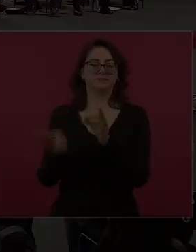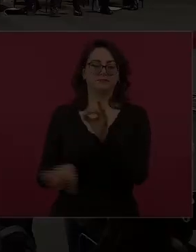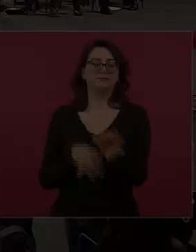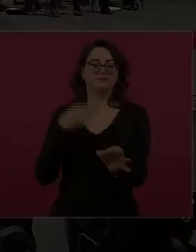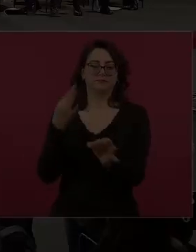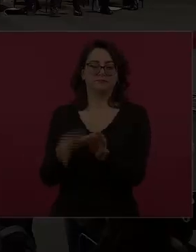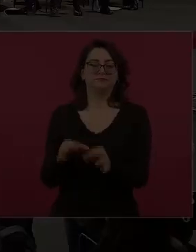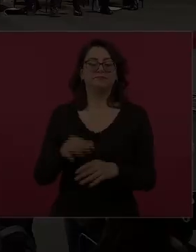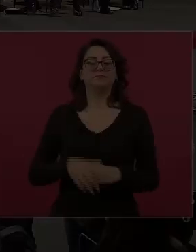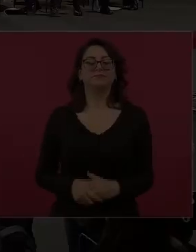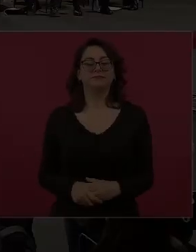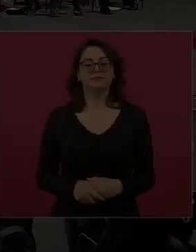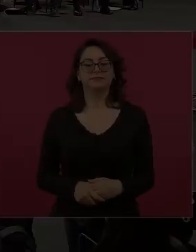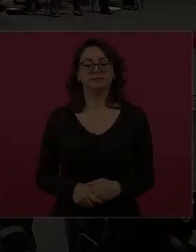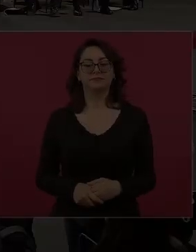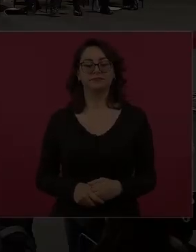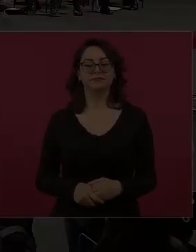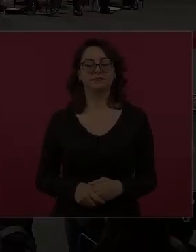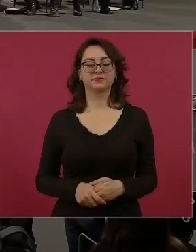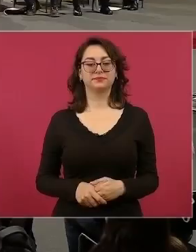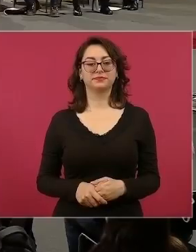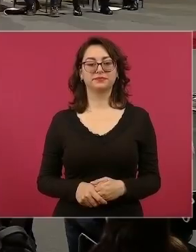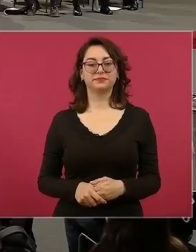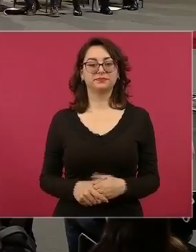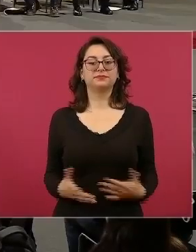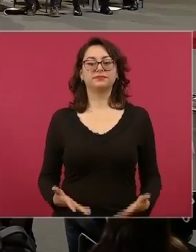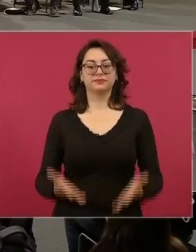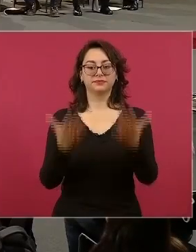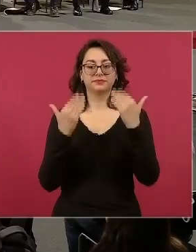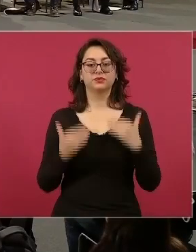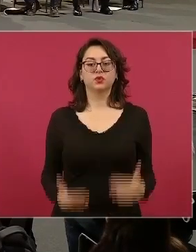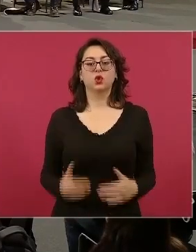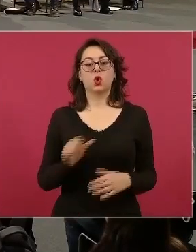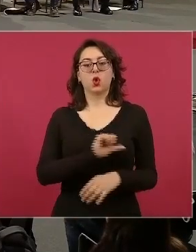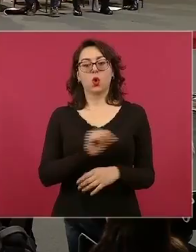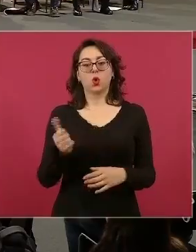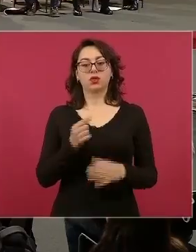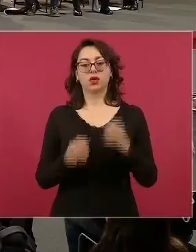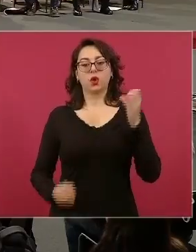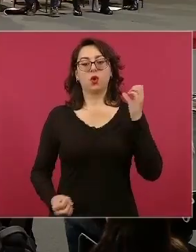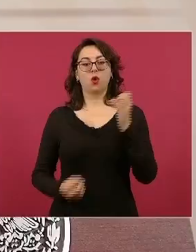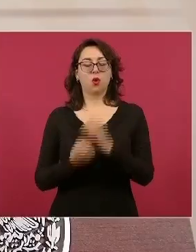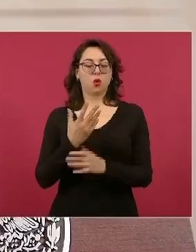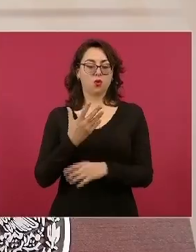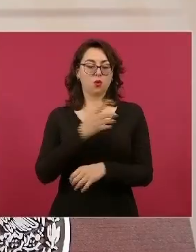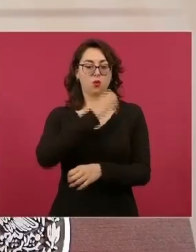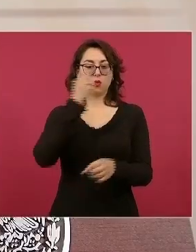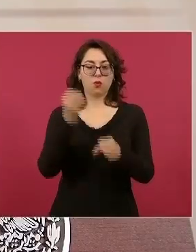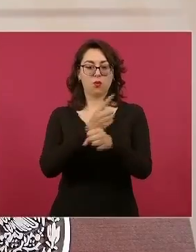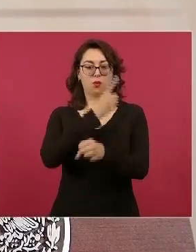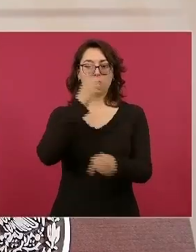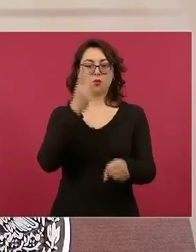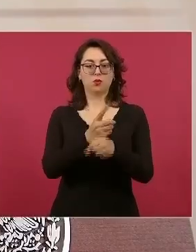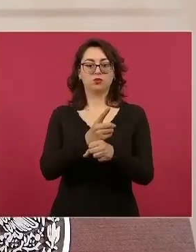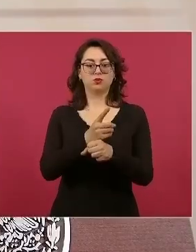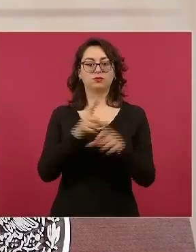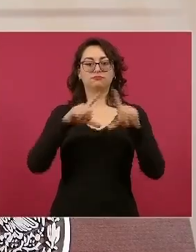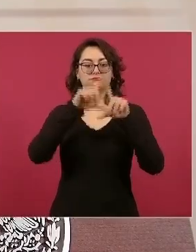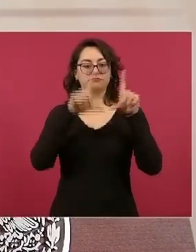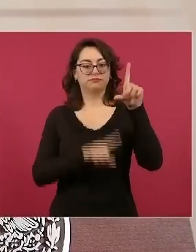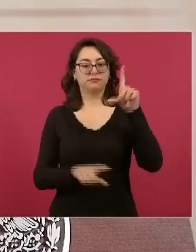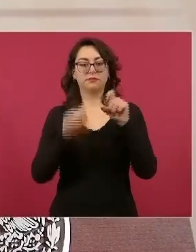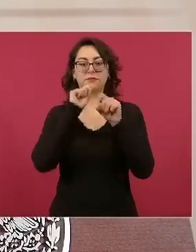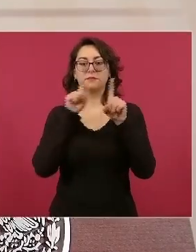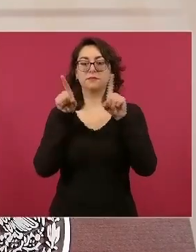Y siguiente, pues hablar de esta gran oportunidad que se está presentando para todo México y para Yucatán, que es